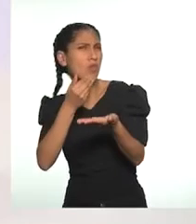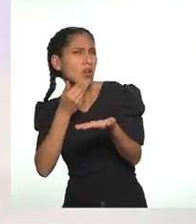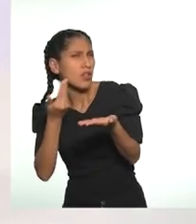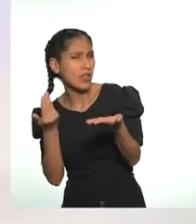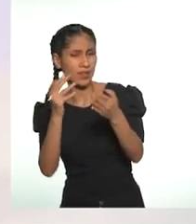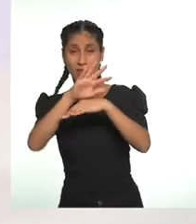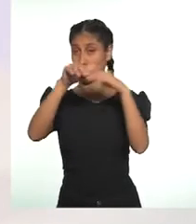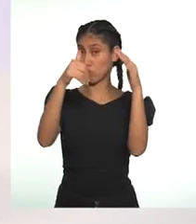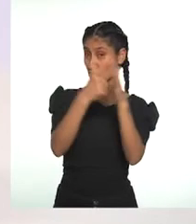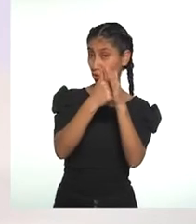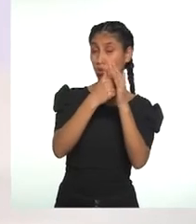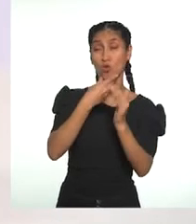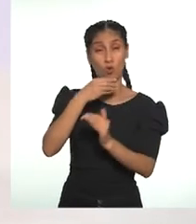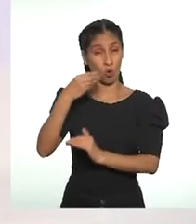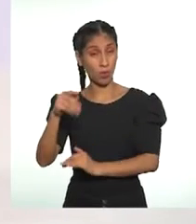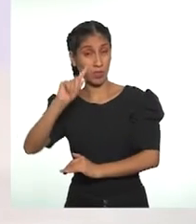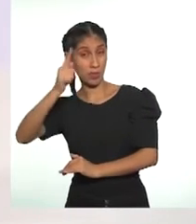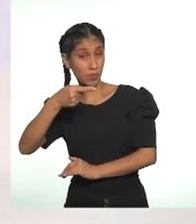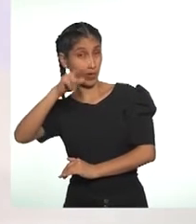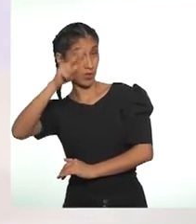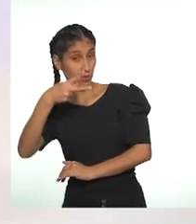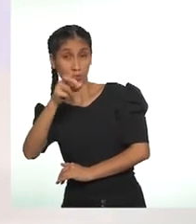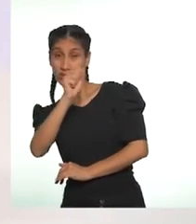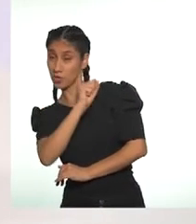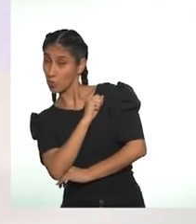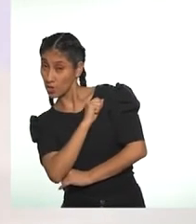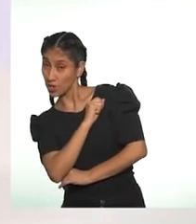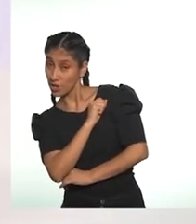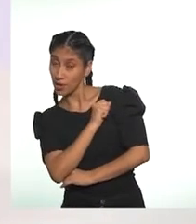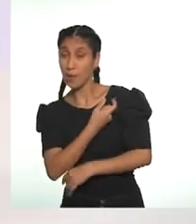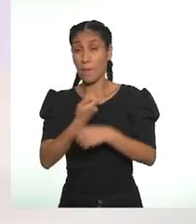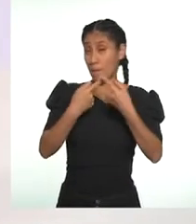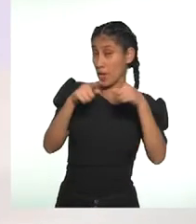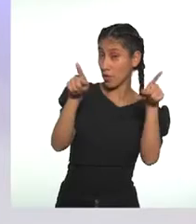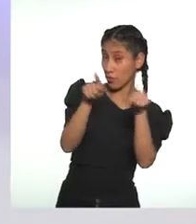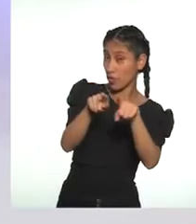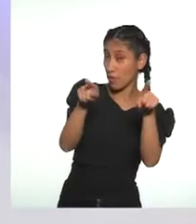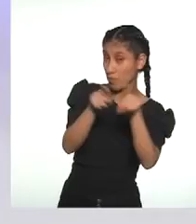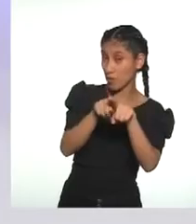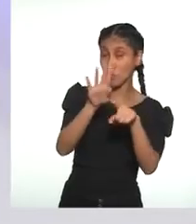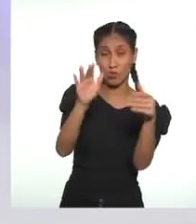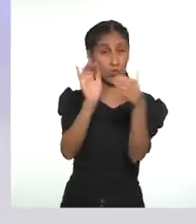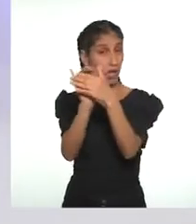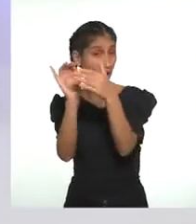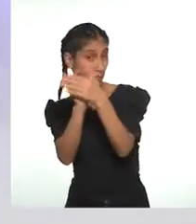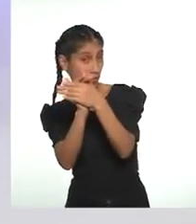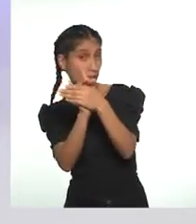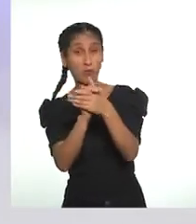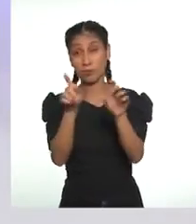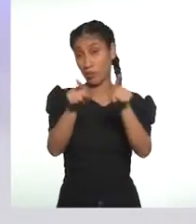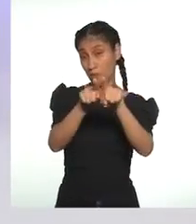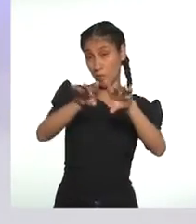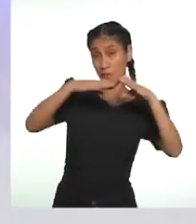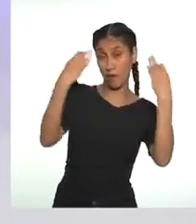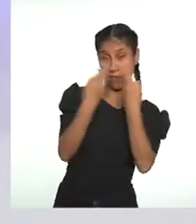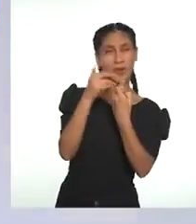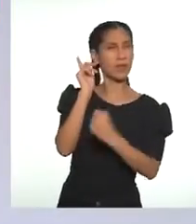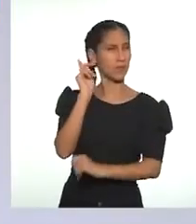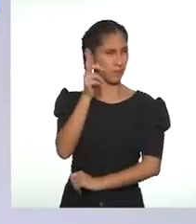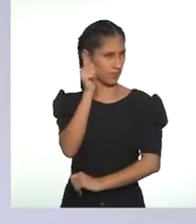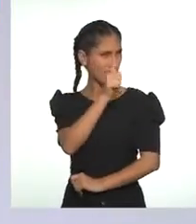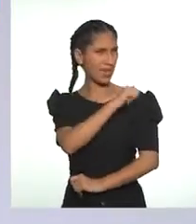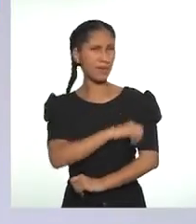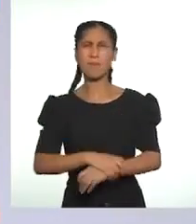blog? Todas las chicas y todos los chicos de primero y segundo de secundaria. Pero también sus amistades y